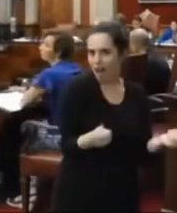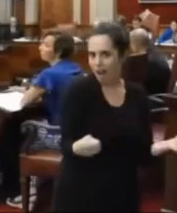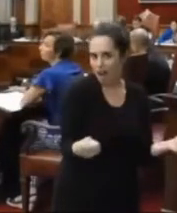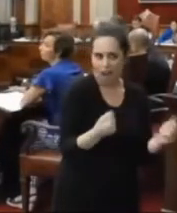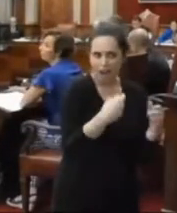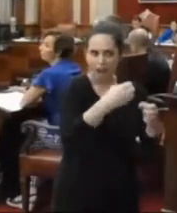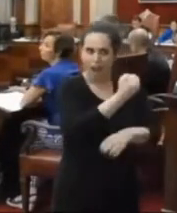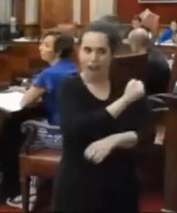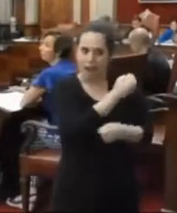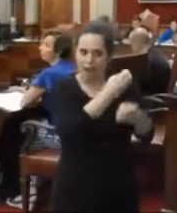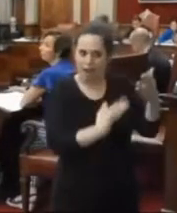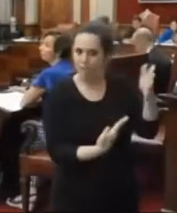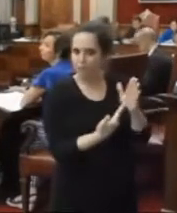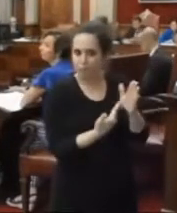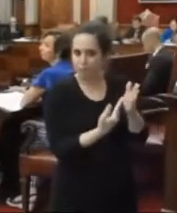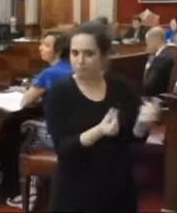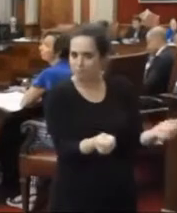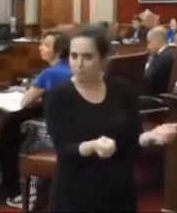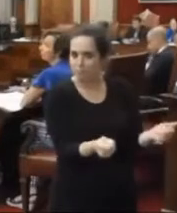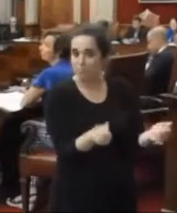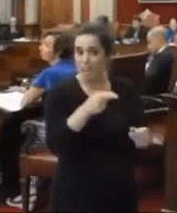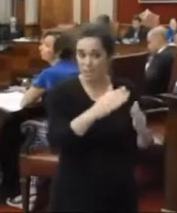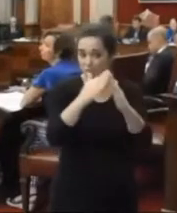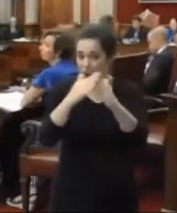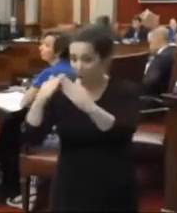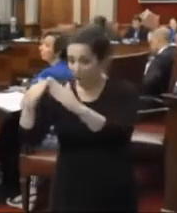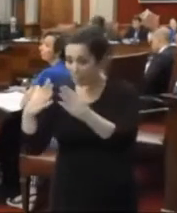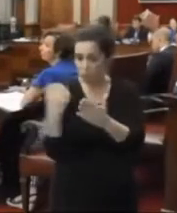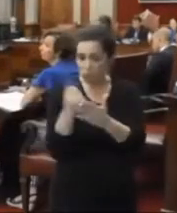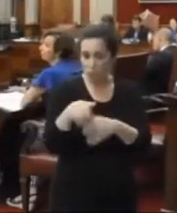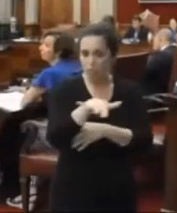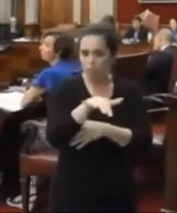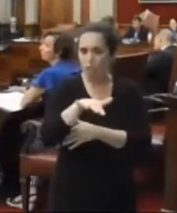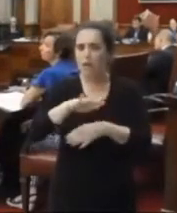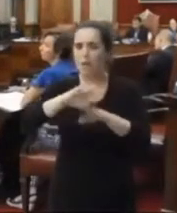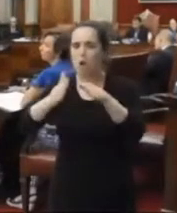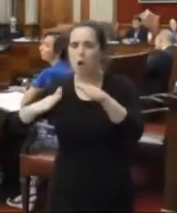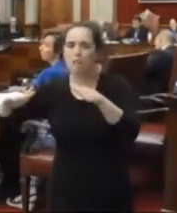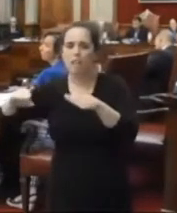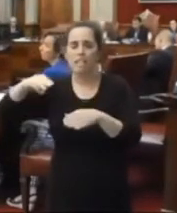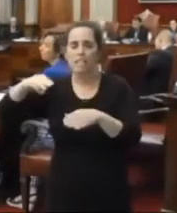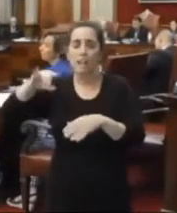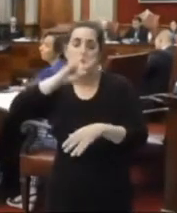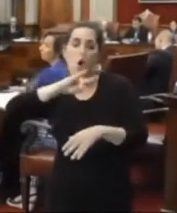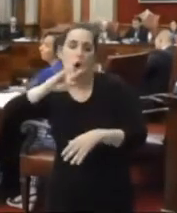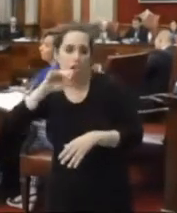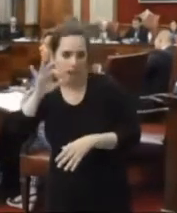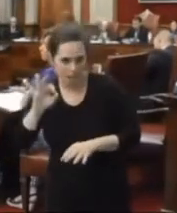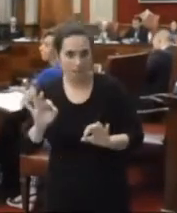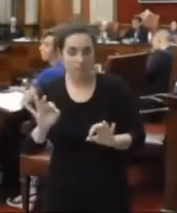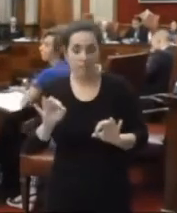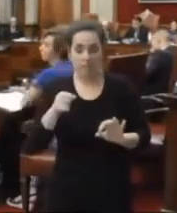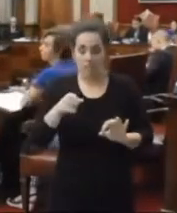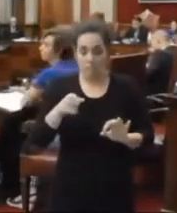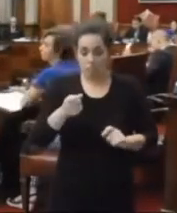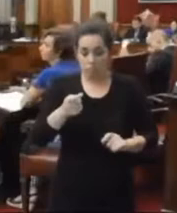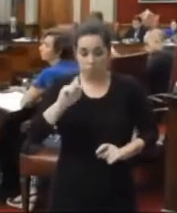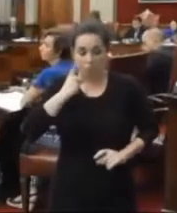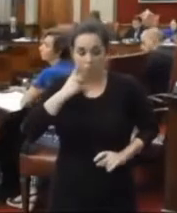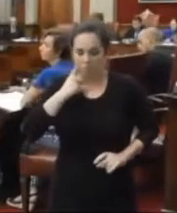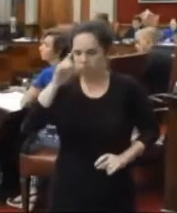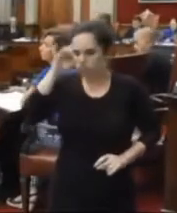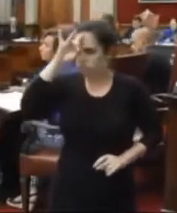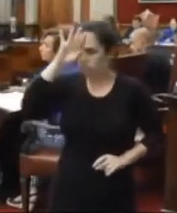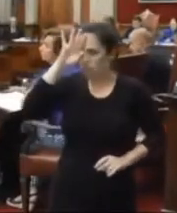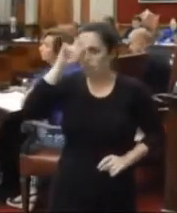Esto pasó con todas las casas de Montaña Morera. Fue un choque horrible y enseguida empezamos